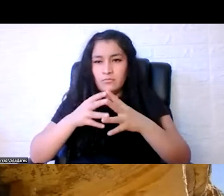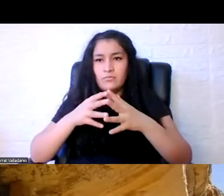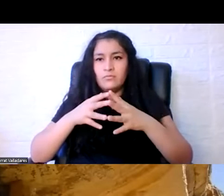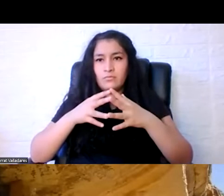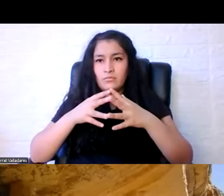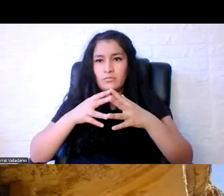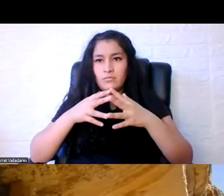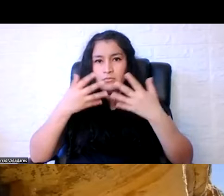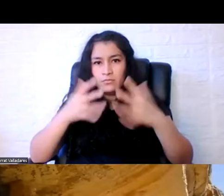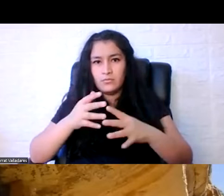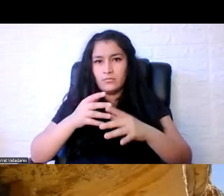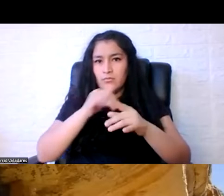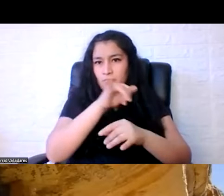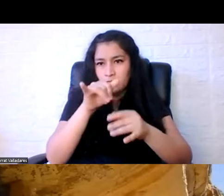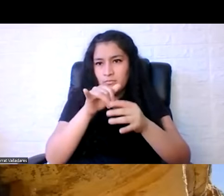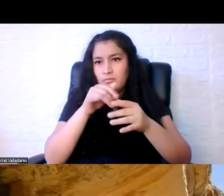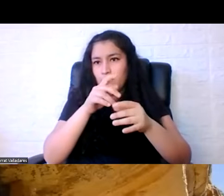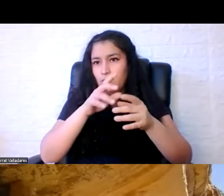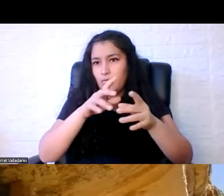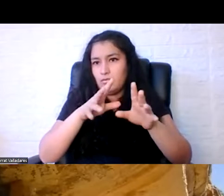que se fueron de la corporación